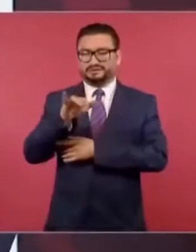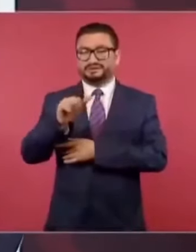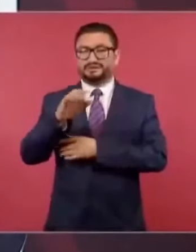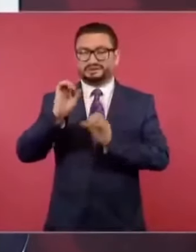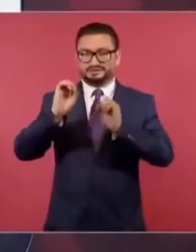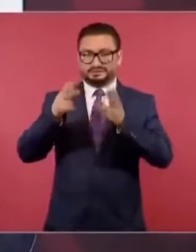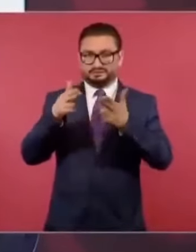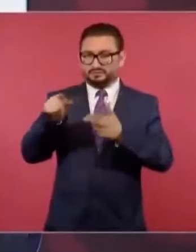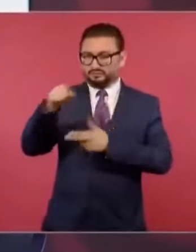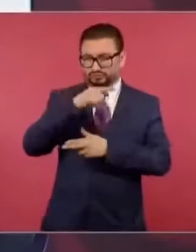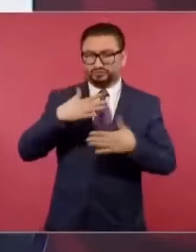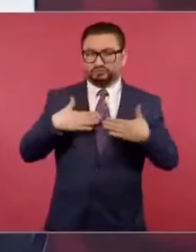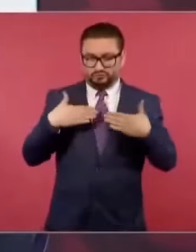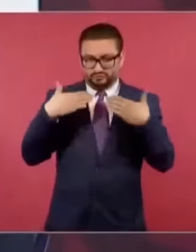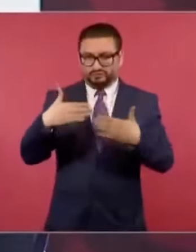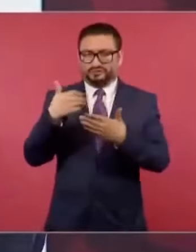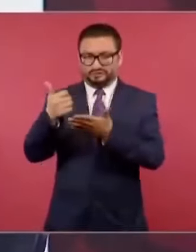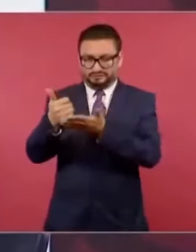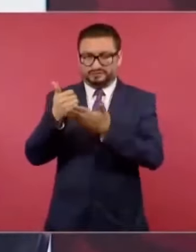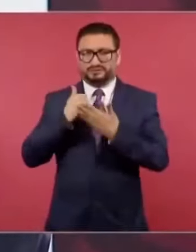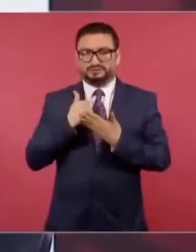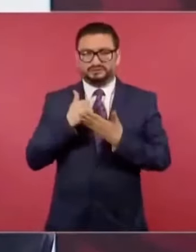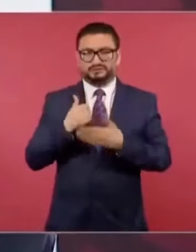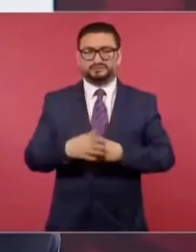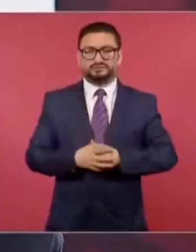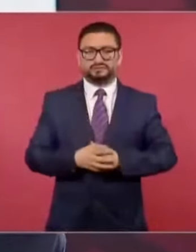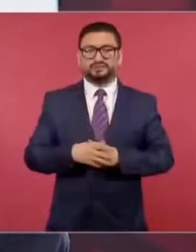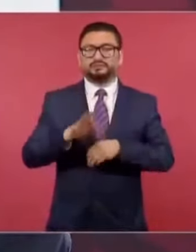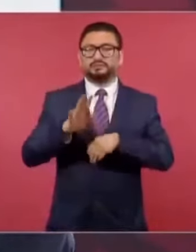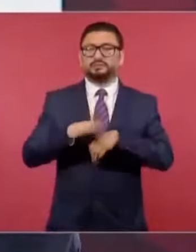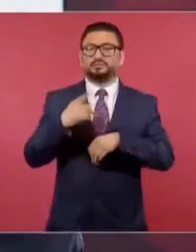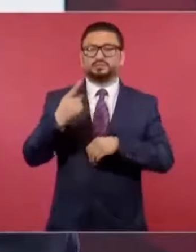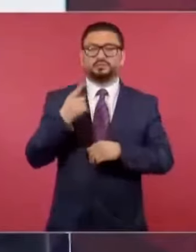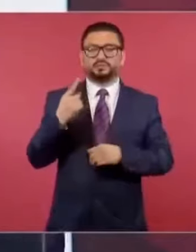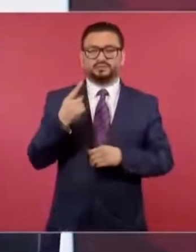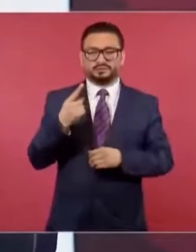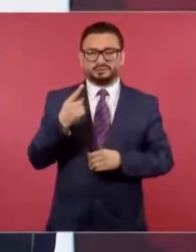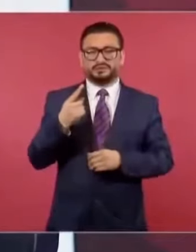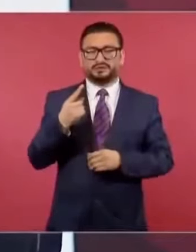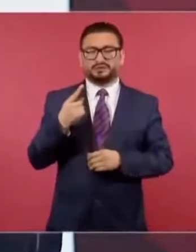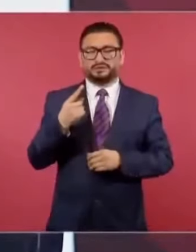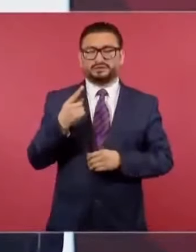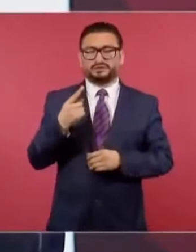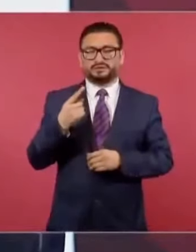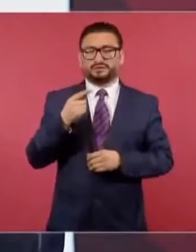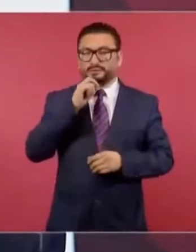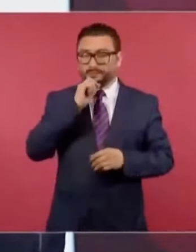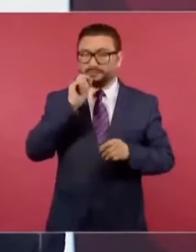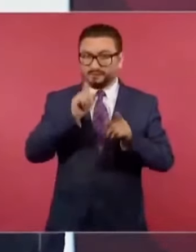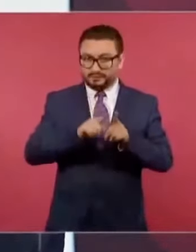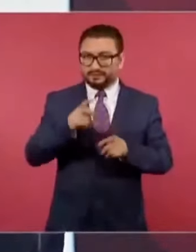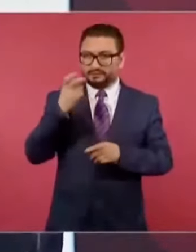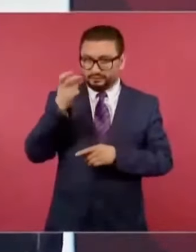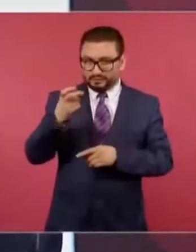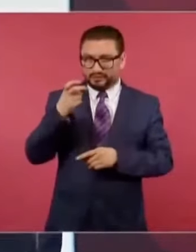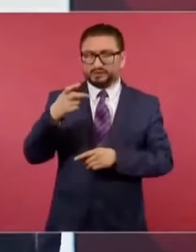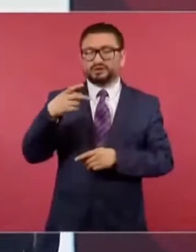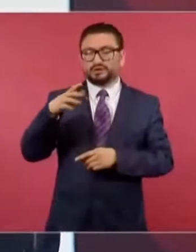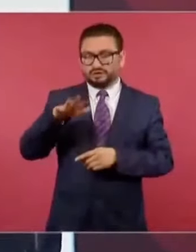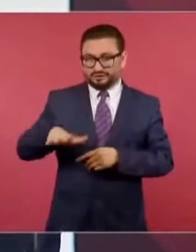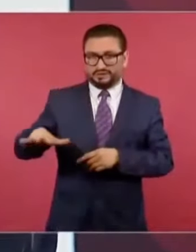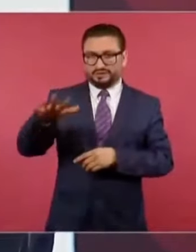confianza que nos ayuden porque también es su